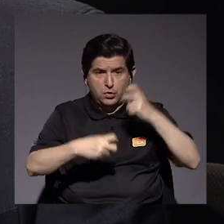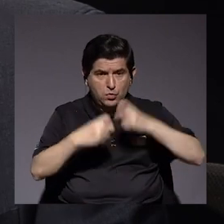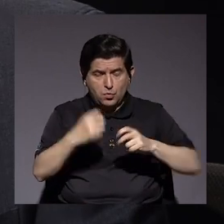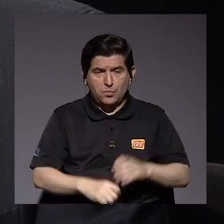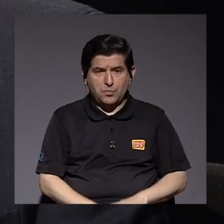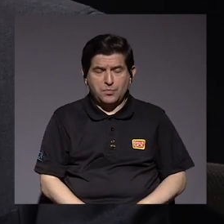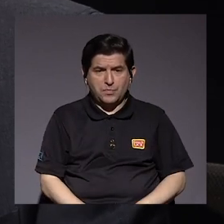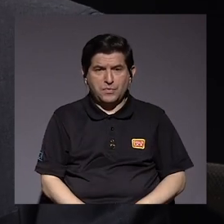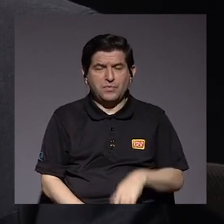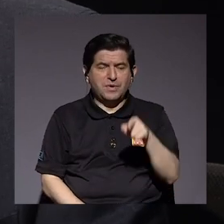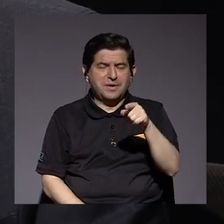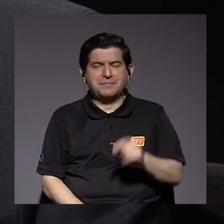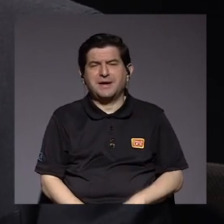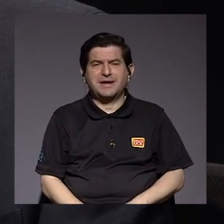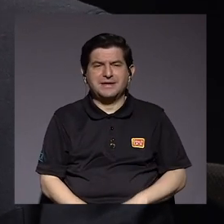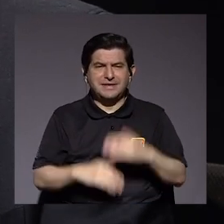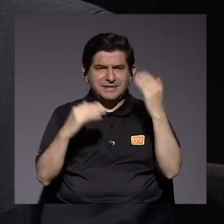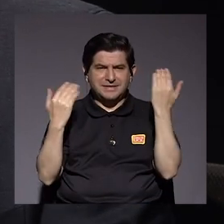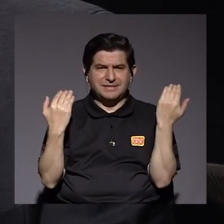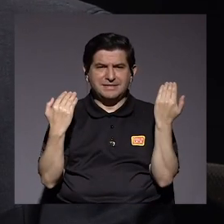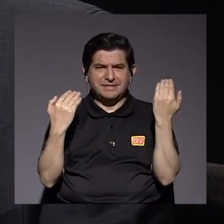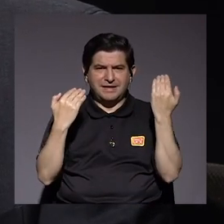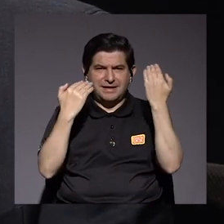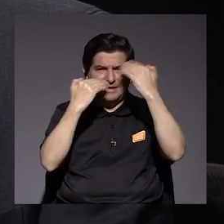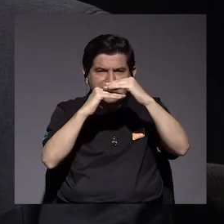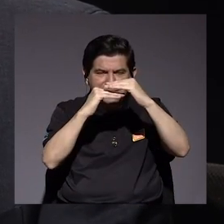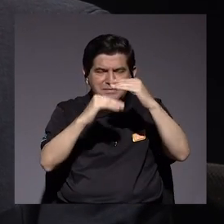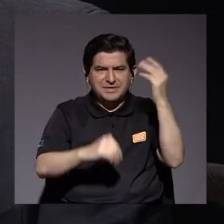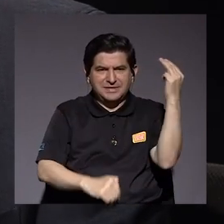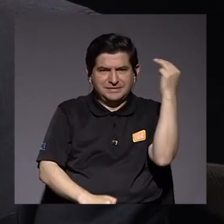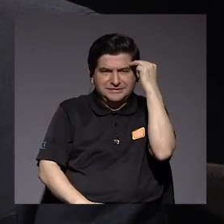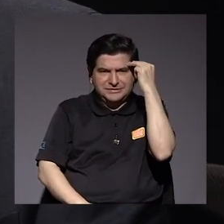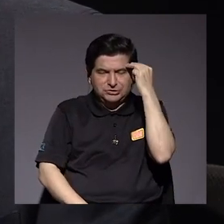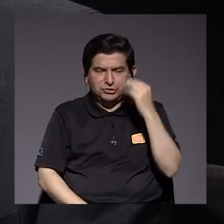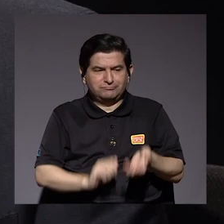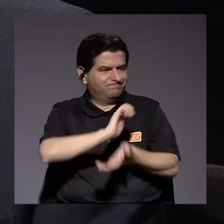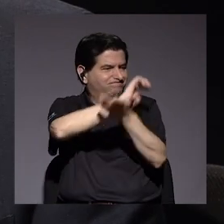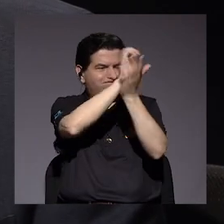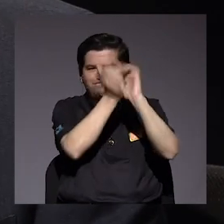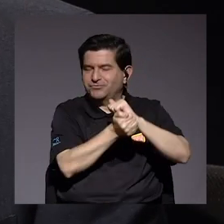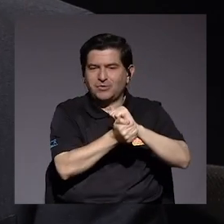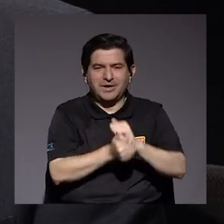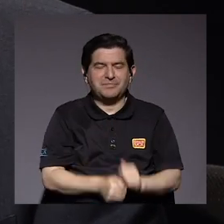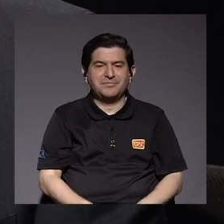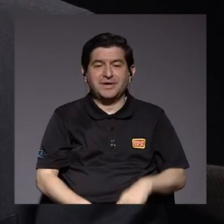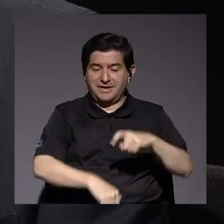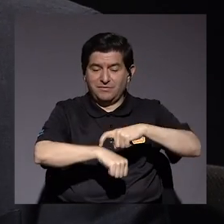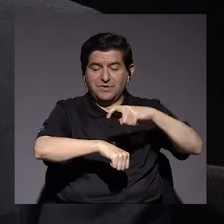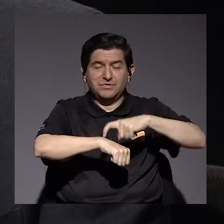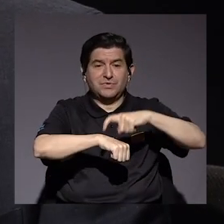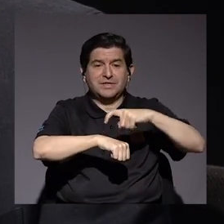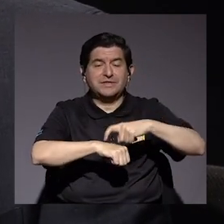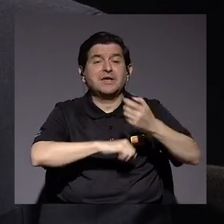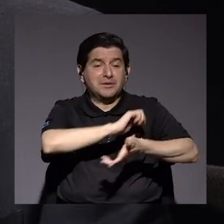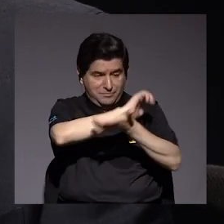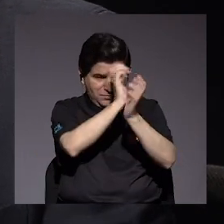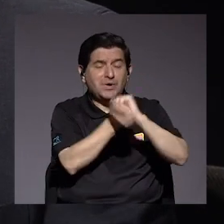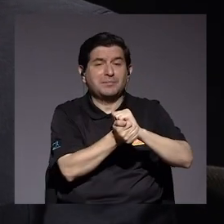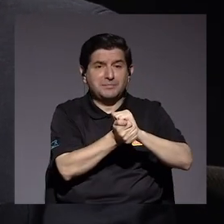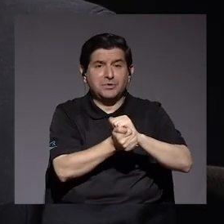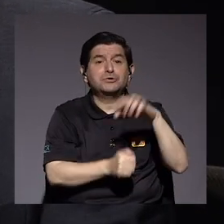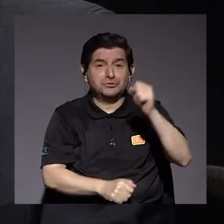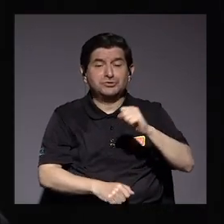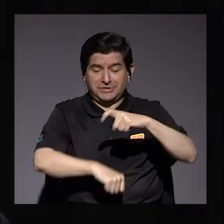problema de cubículos mentales que no cambiaron con el cambio de la época la